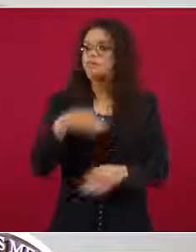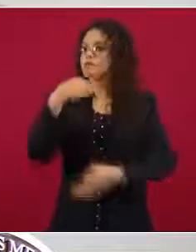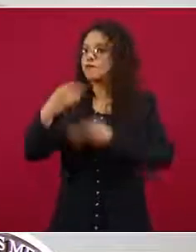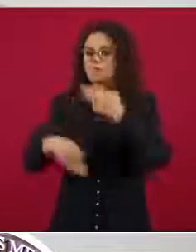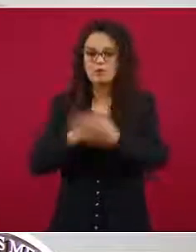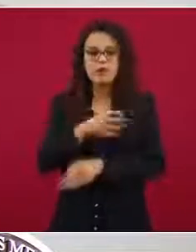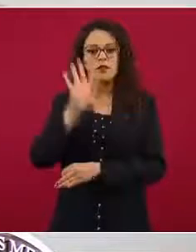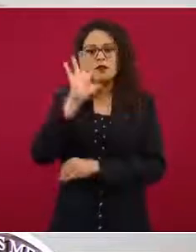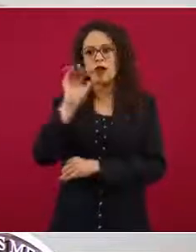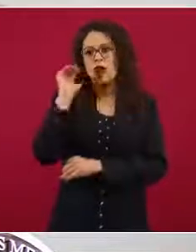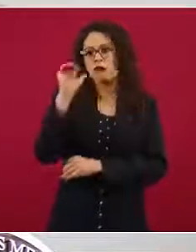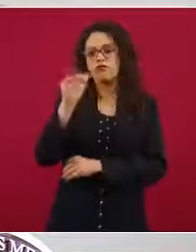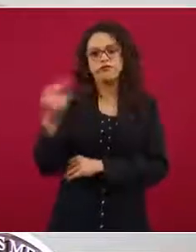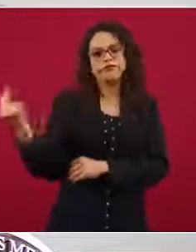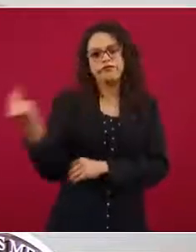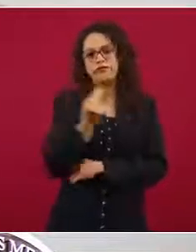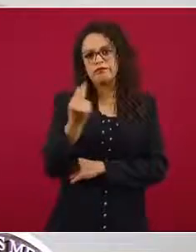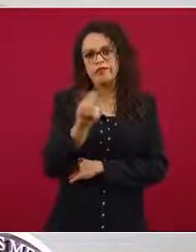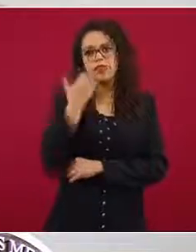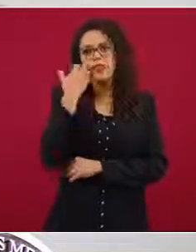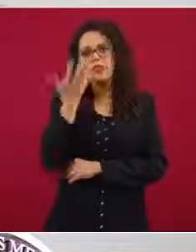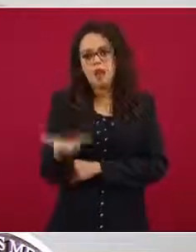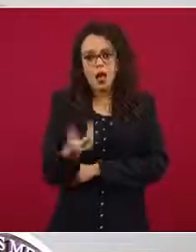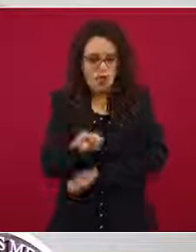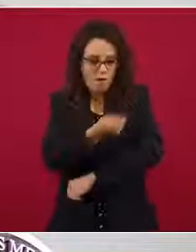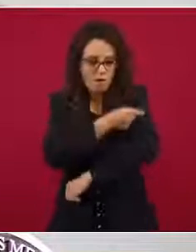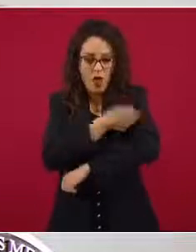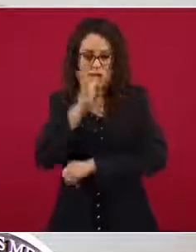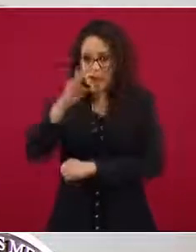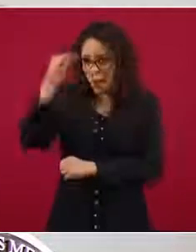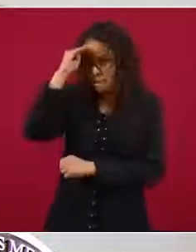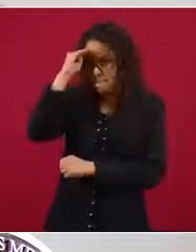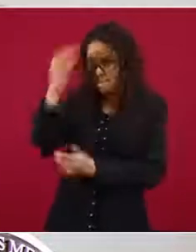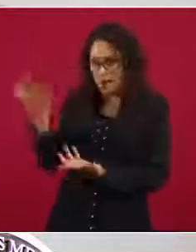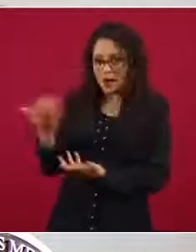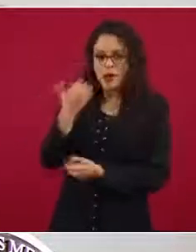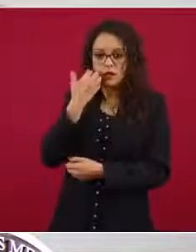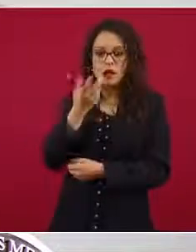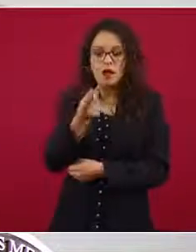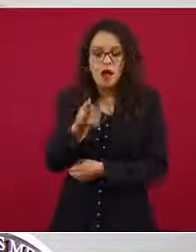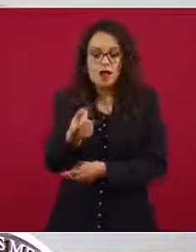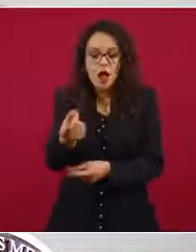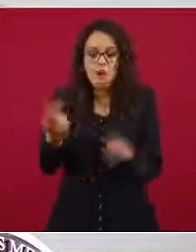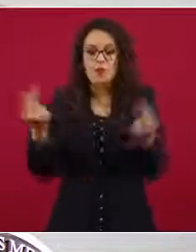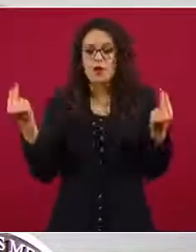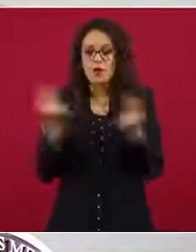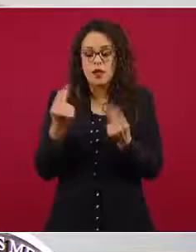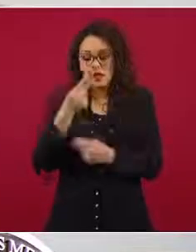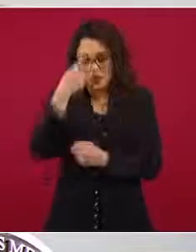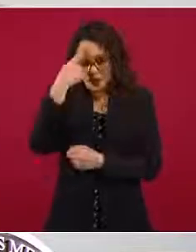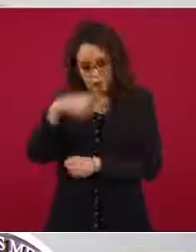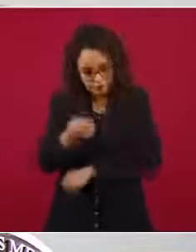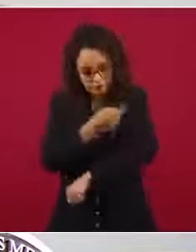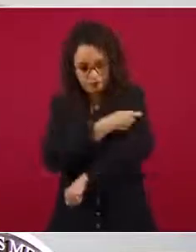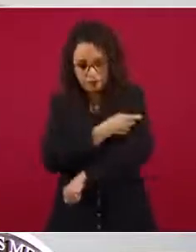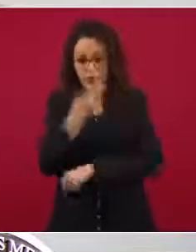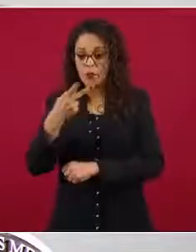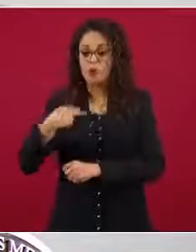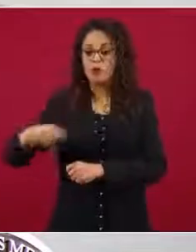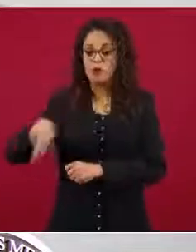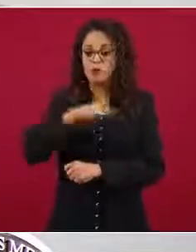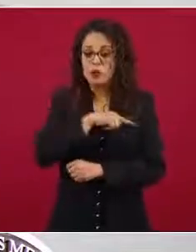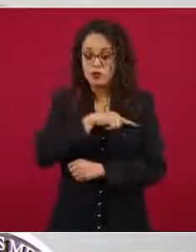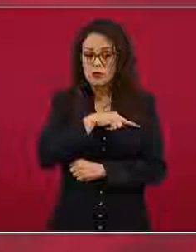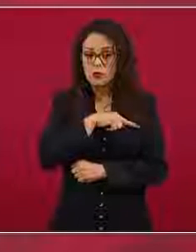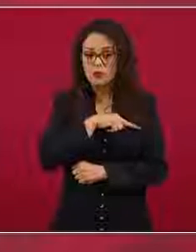vacuna, ya está pensando en ella, ya se está acelerando la necesidad de tenerla, pero nosotros estamos con lo